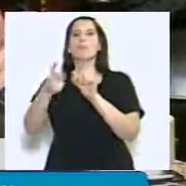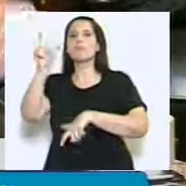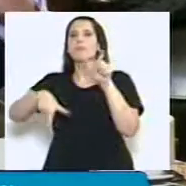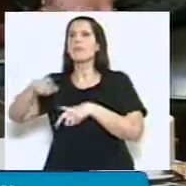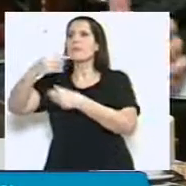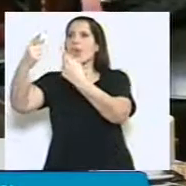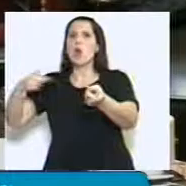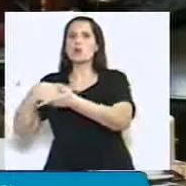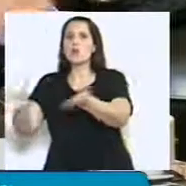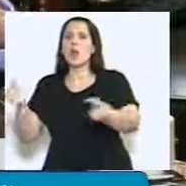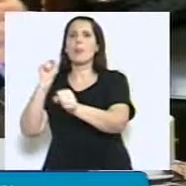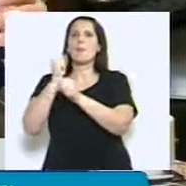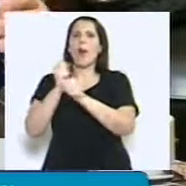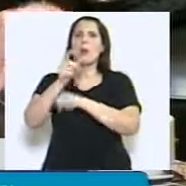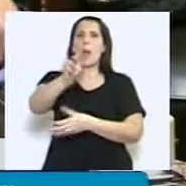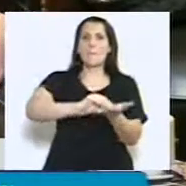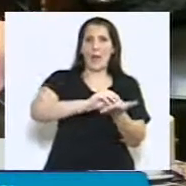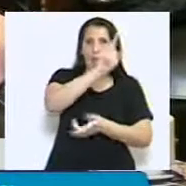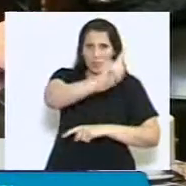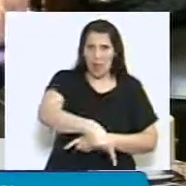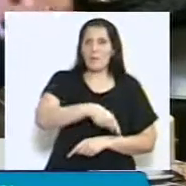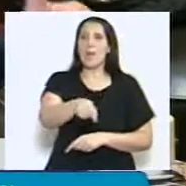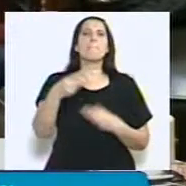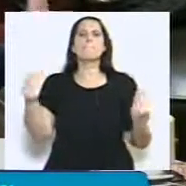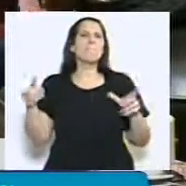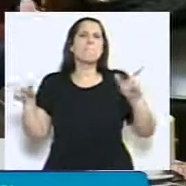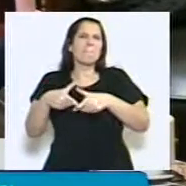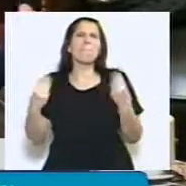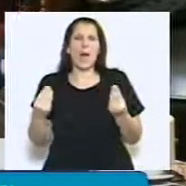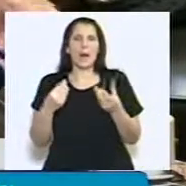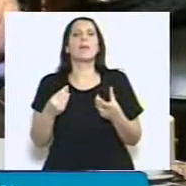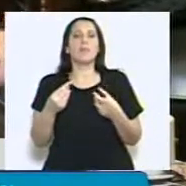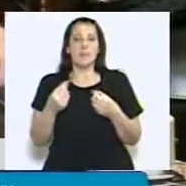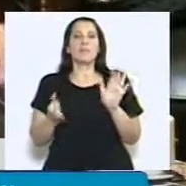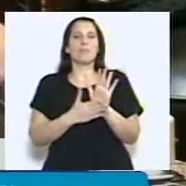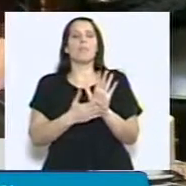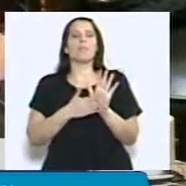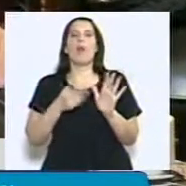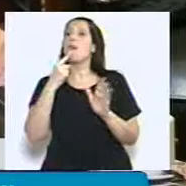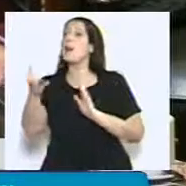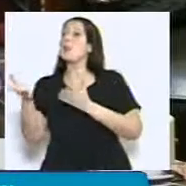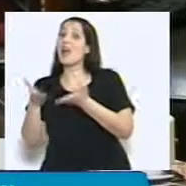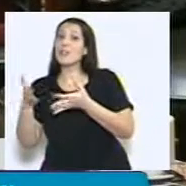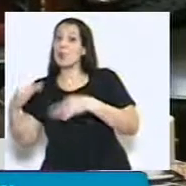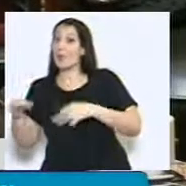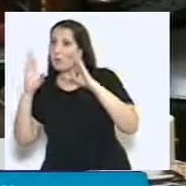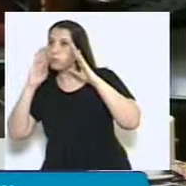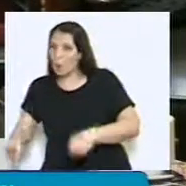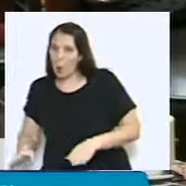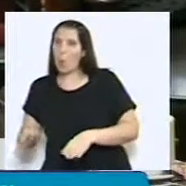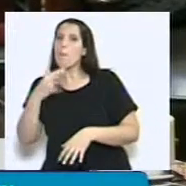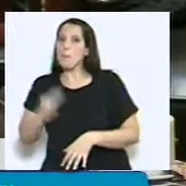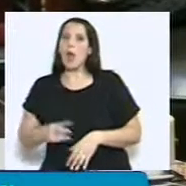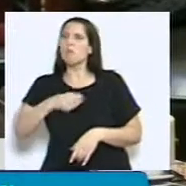sociales, tanto de trabajadores como de empleadores, para establecer en su oportunidad si el servicio mínimo, a veces